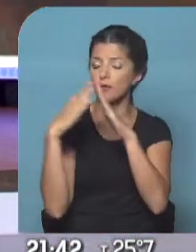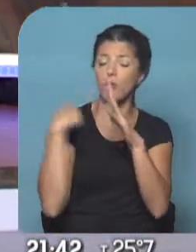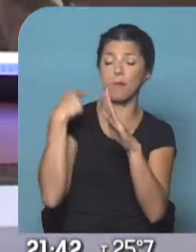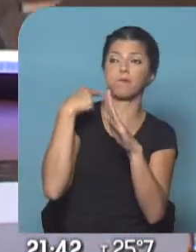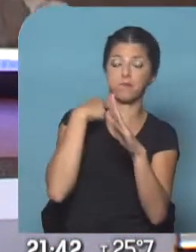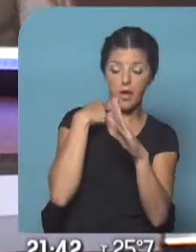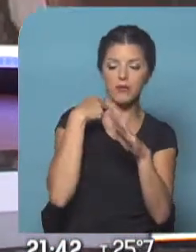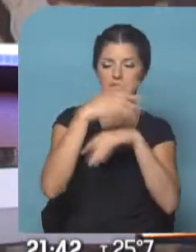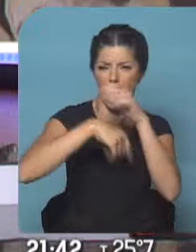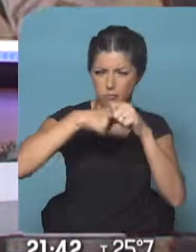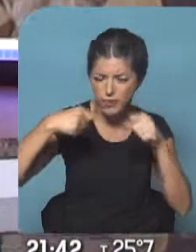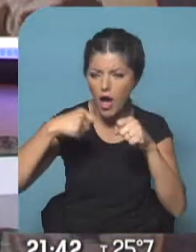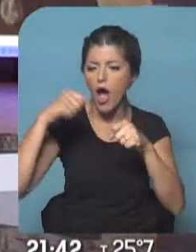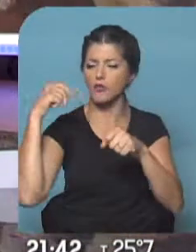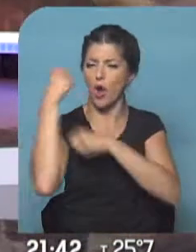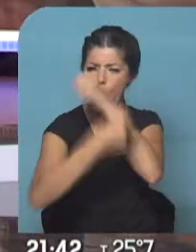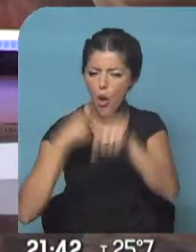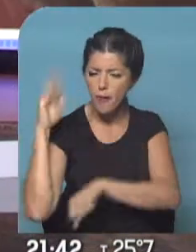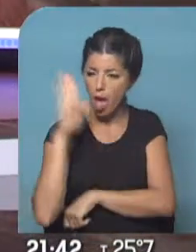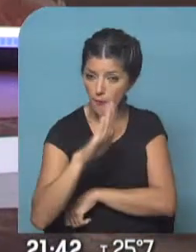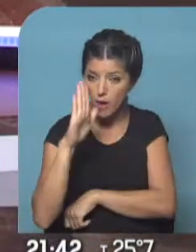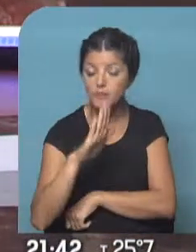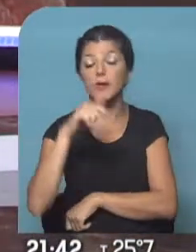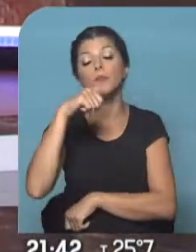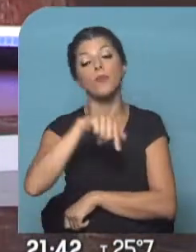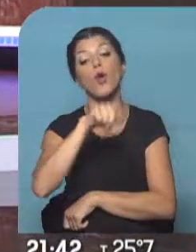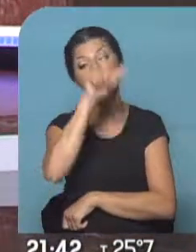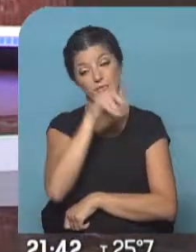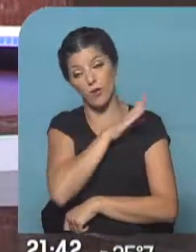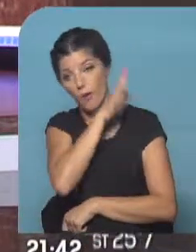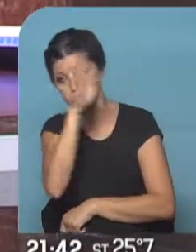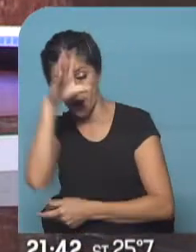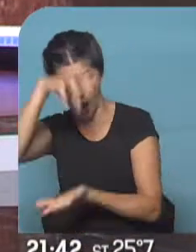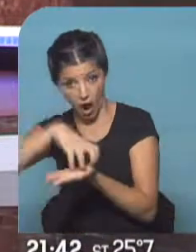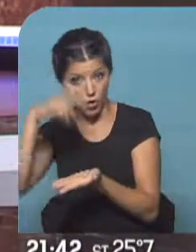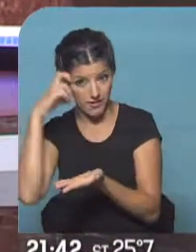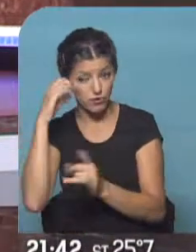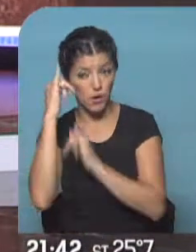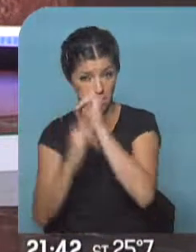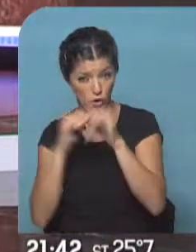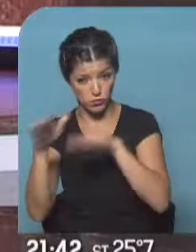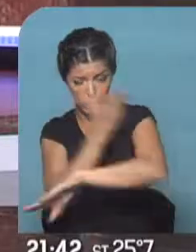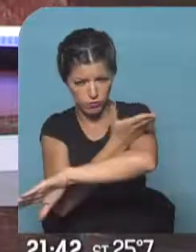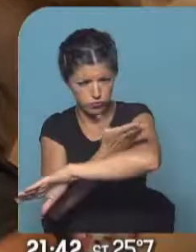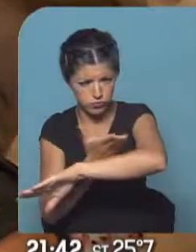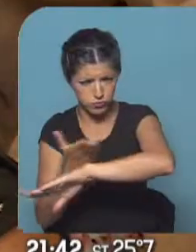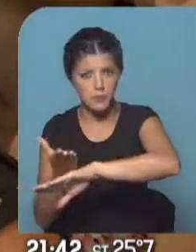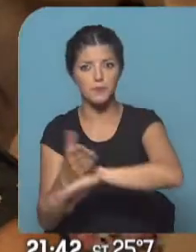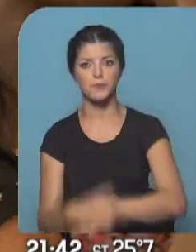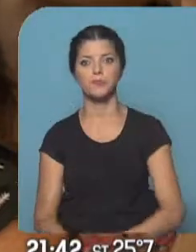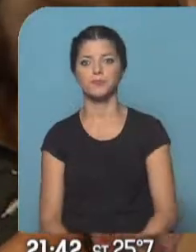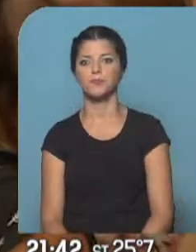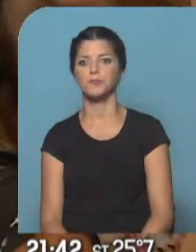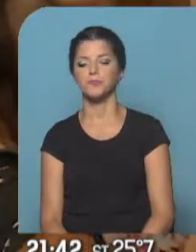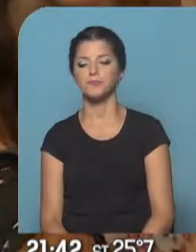y que lo golpearon. Incluso hoy estuvo en el Congreso, donde volvió a decir todos estos temas y además lo contaba de esta forma.